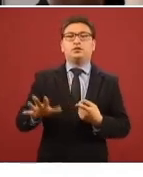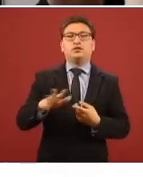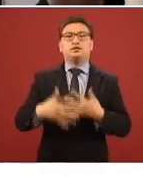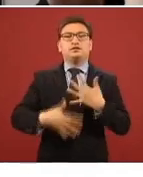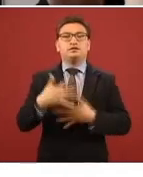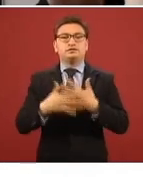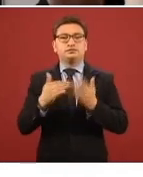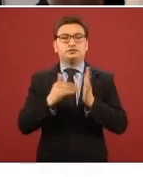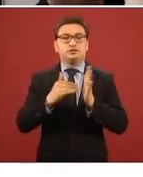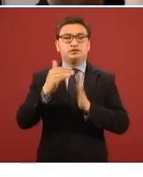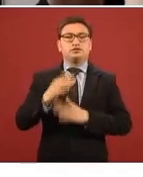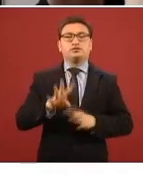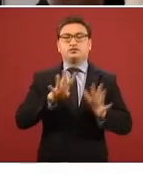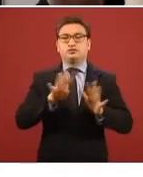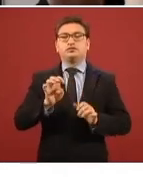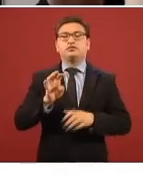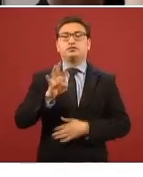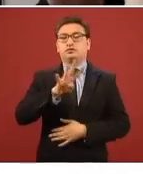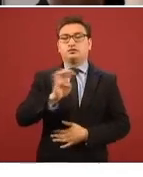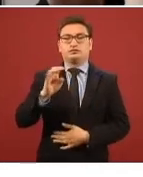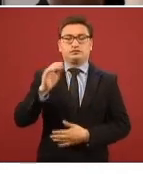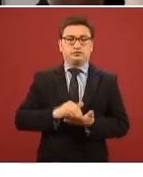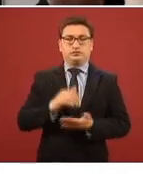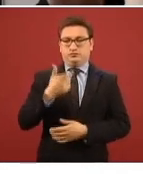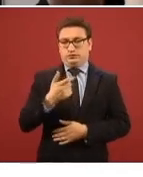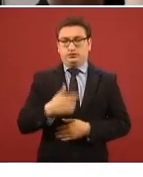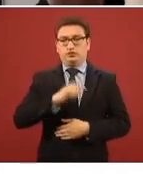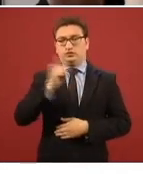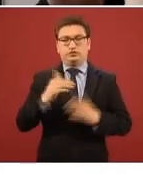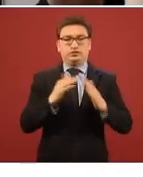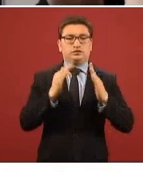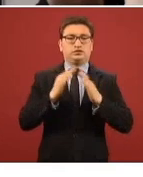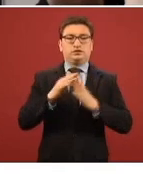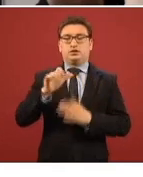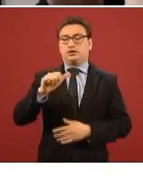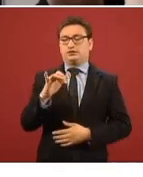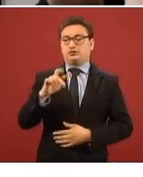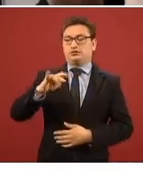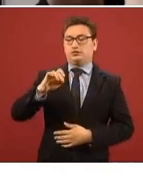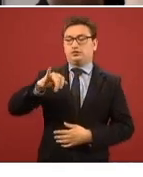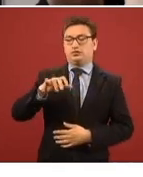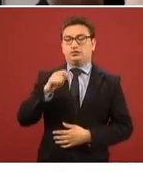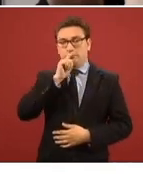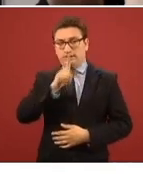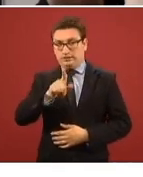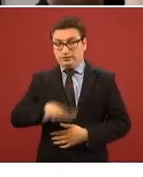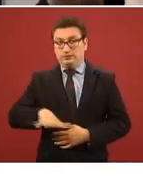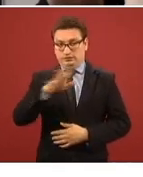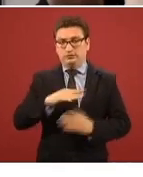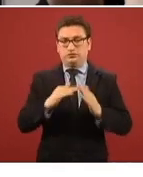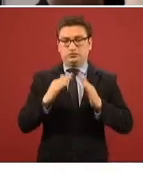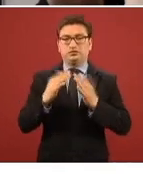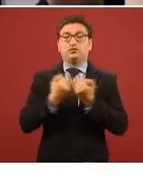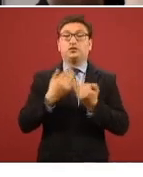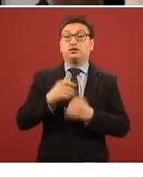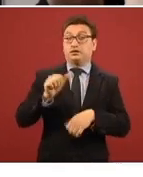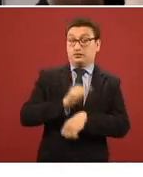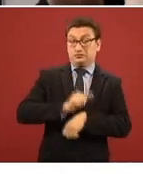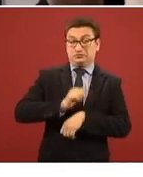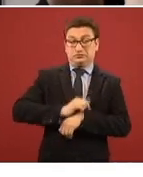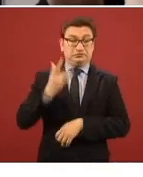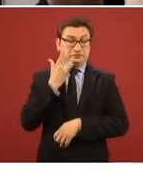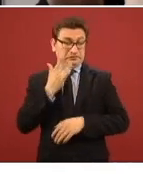15 millones 400 mil pesos otra casa de 4 millones entre la home orco jalisco en los vehículos de lujo